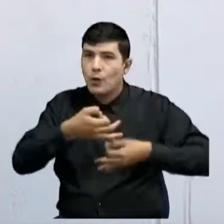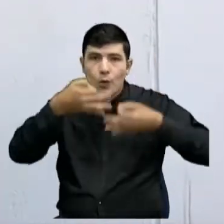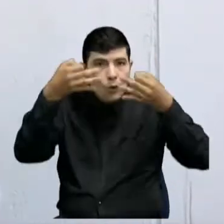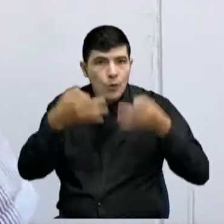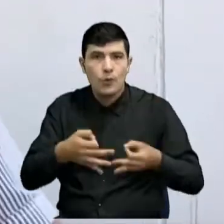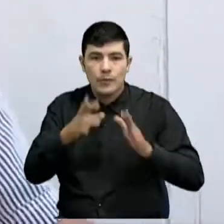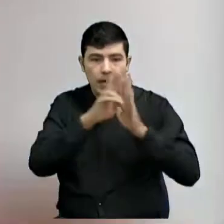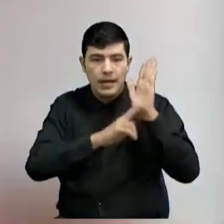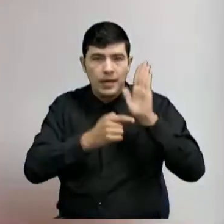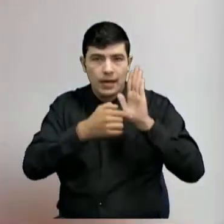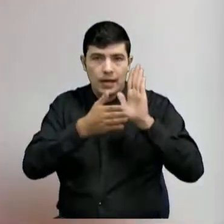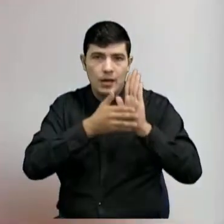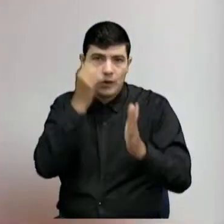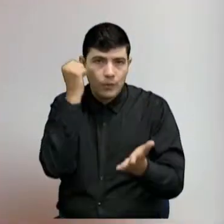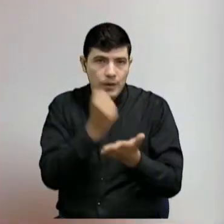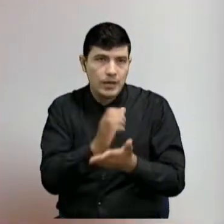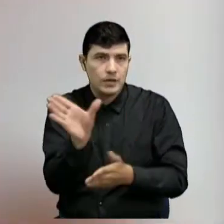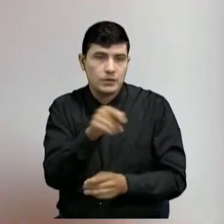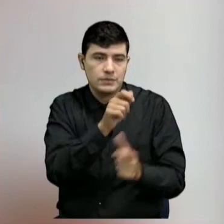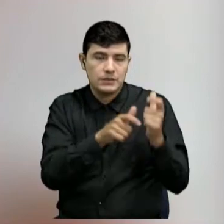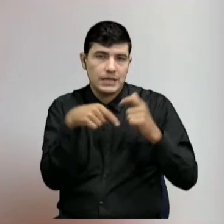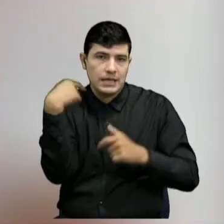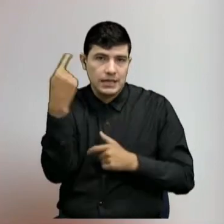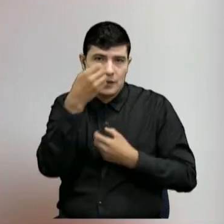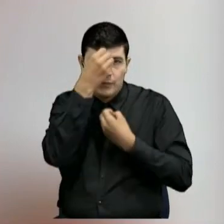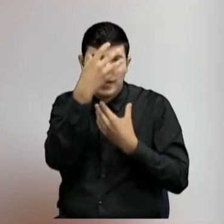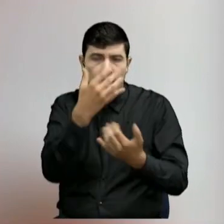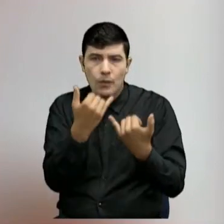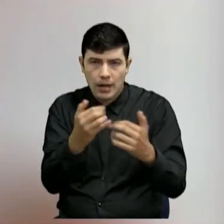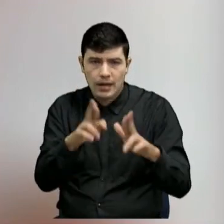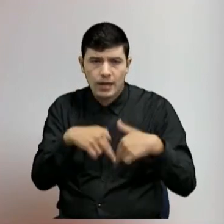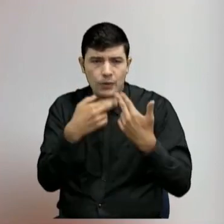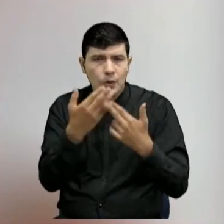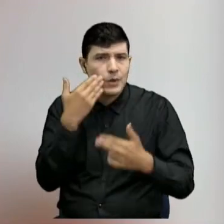de de obligatorio cumplimiento la audiencia se cumplió el día 7 de octubre a las 3